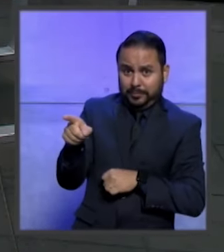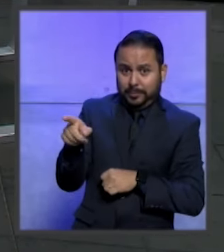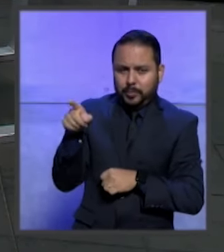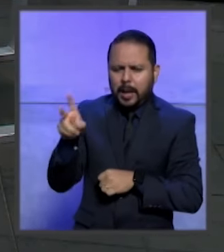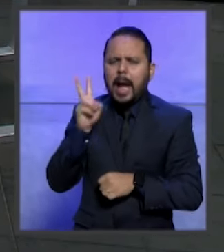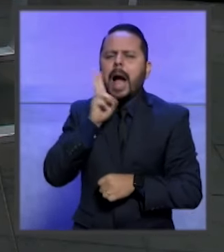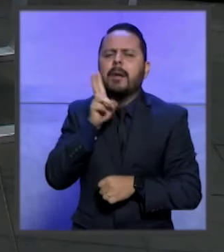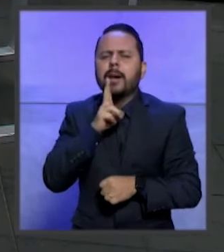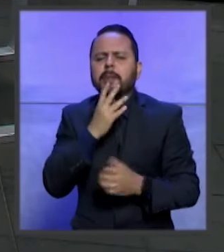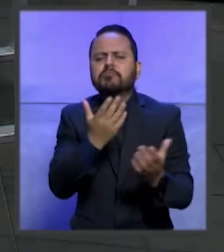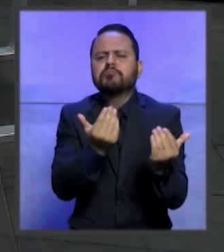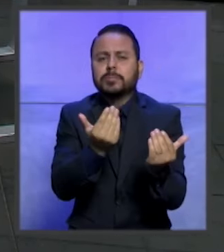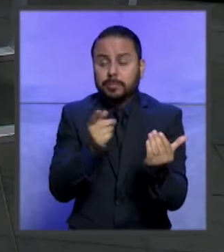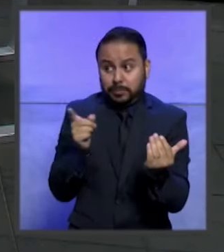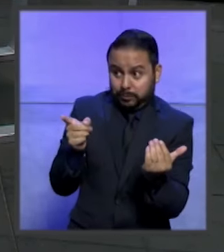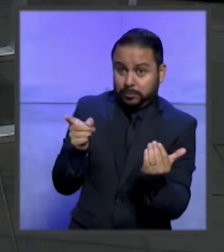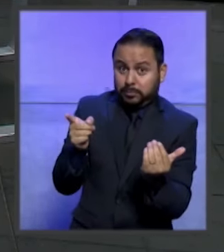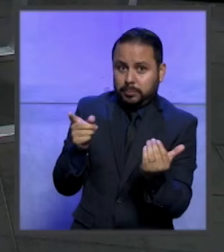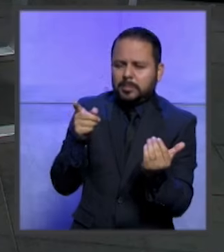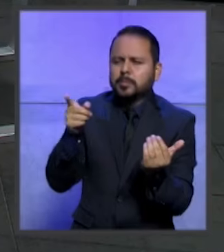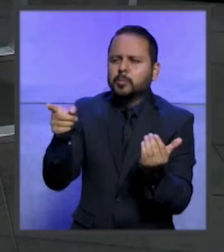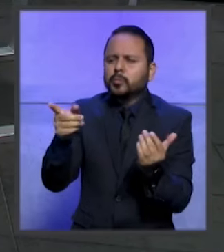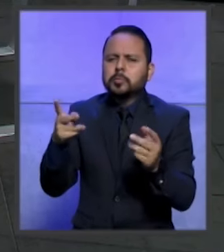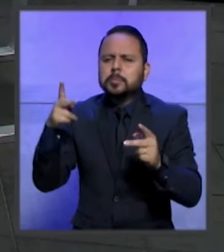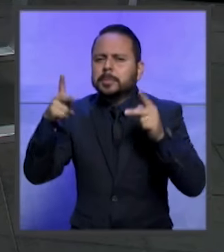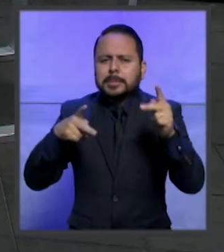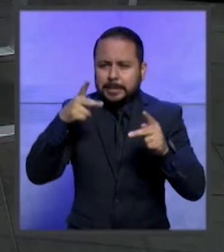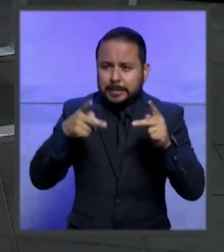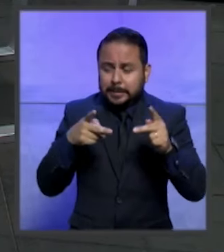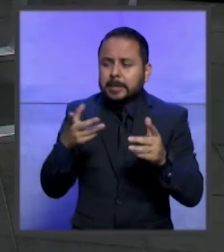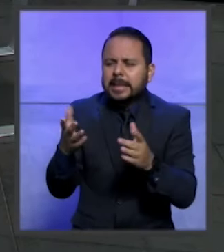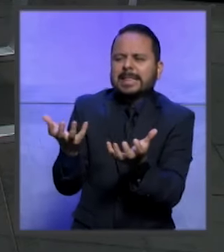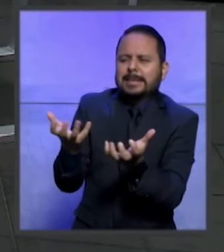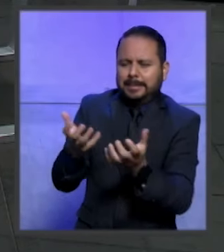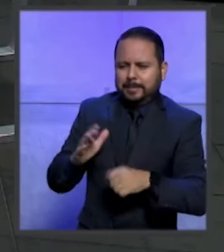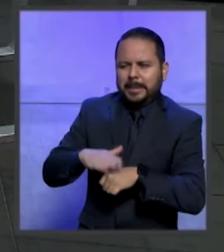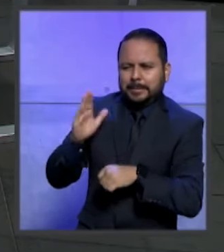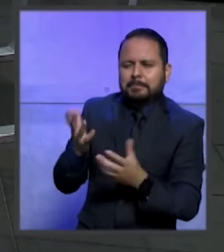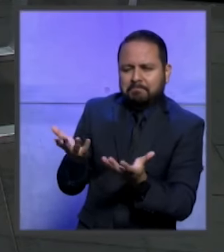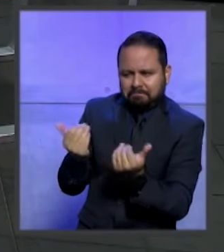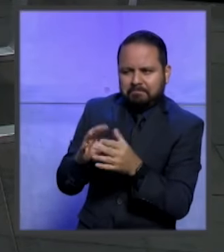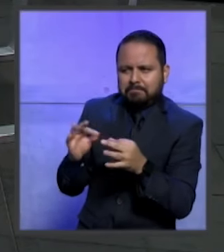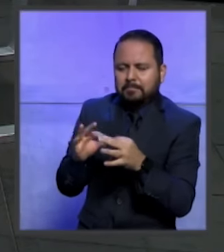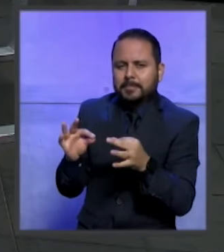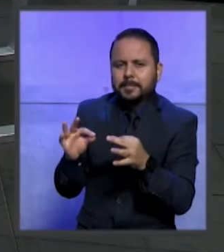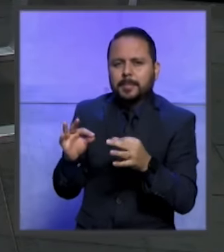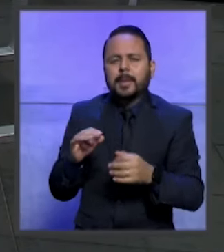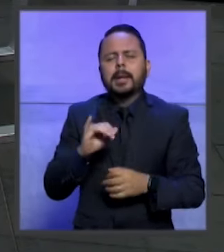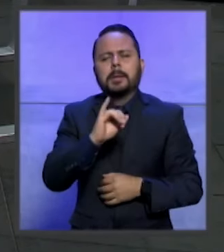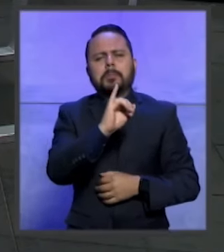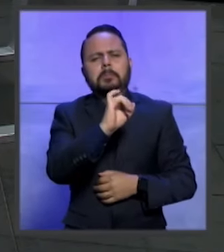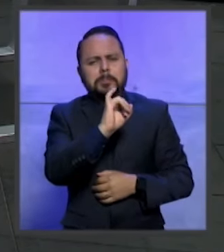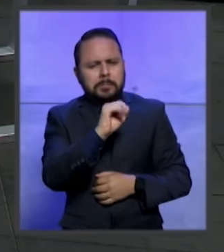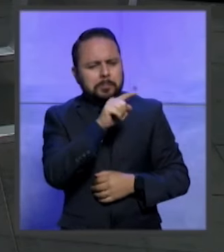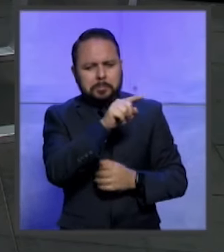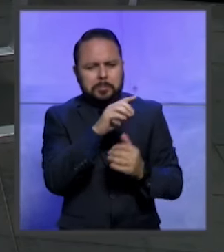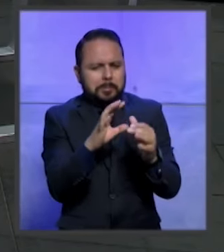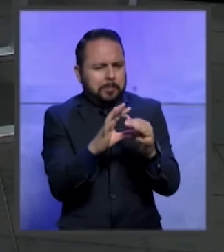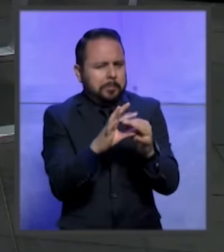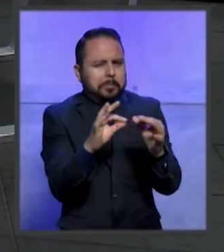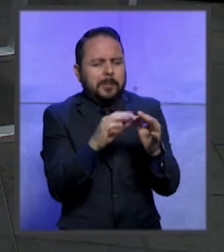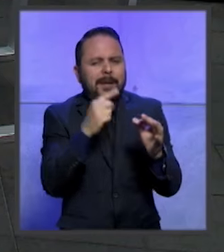me suena a ición hasta dónde estamos circulando en ese tema efectivamente lo has dicho en